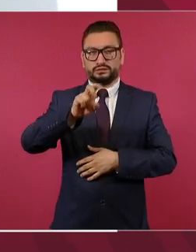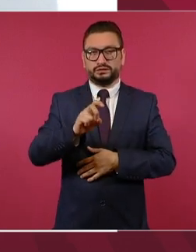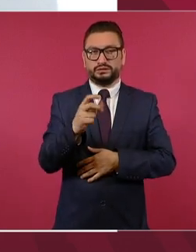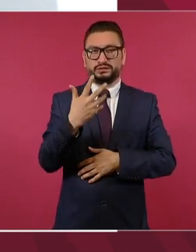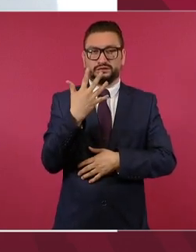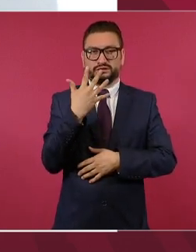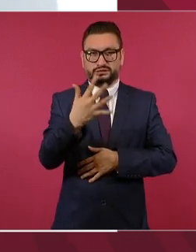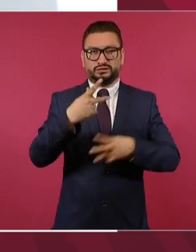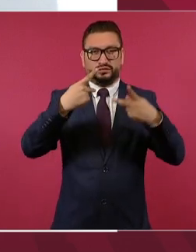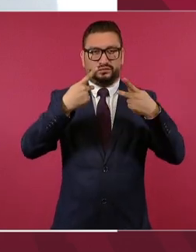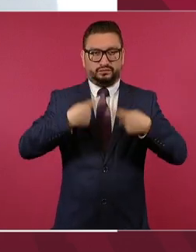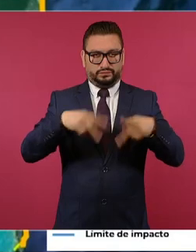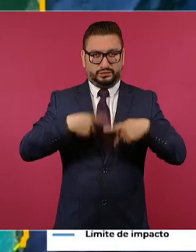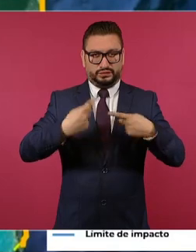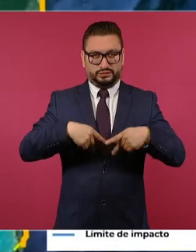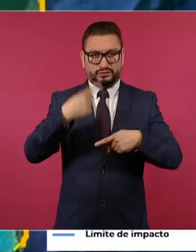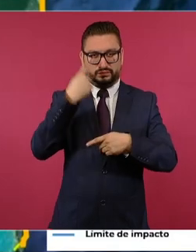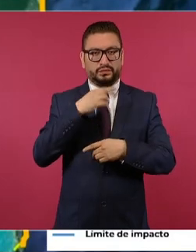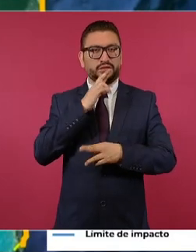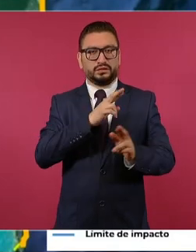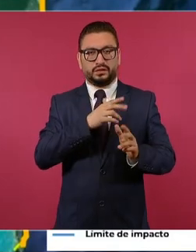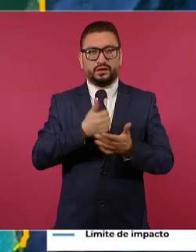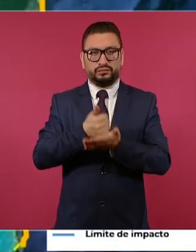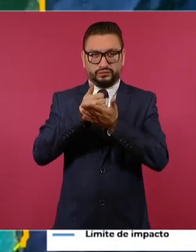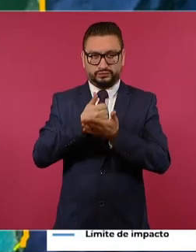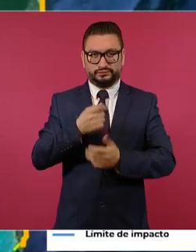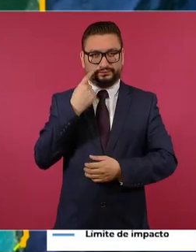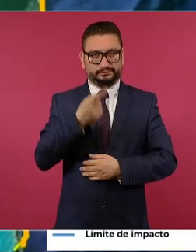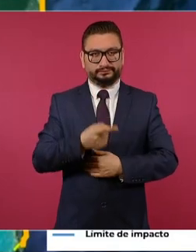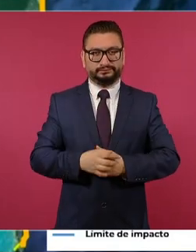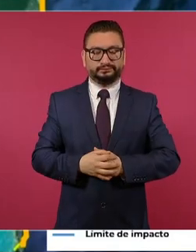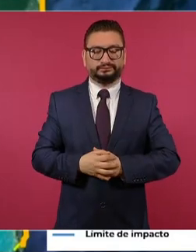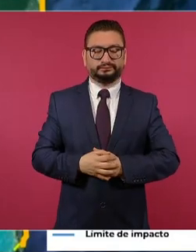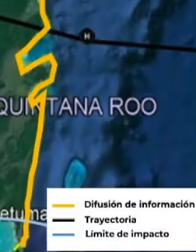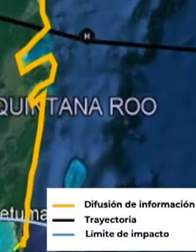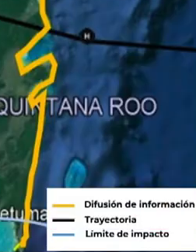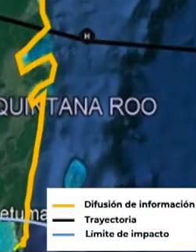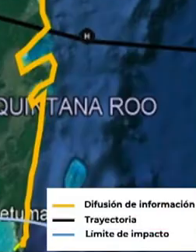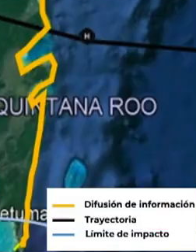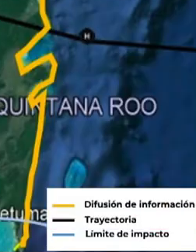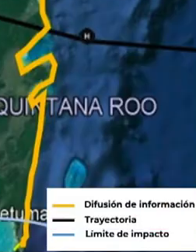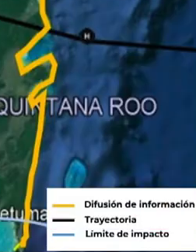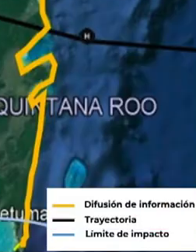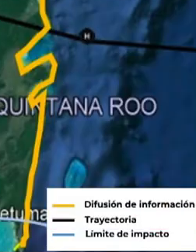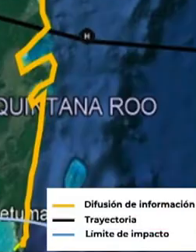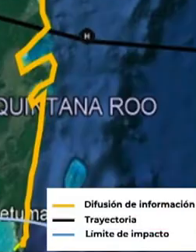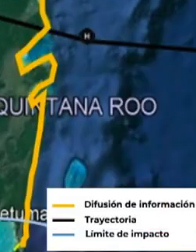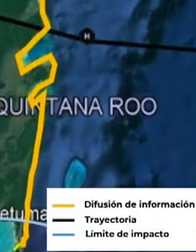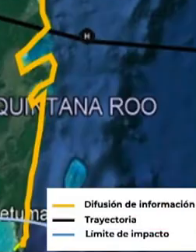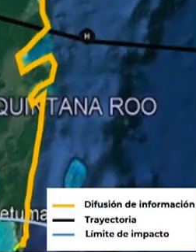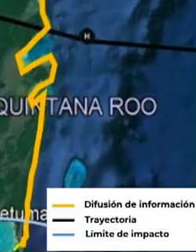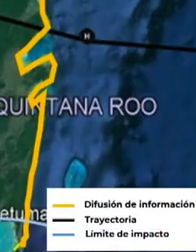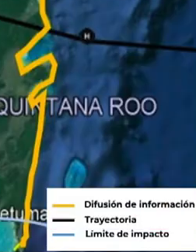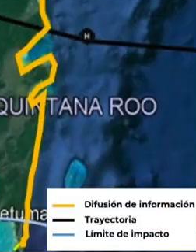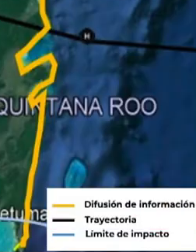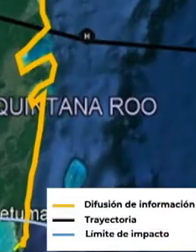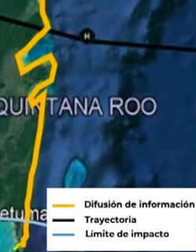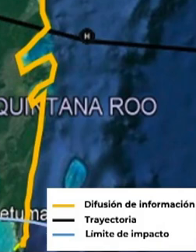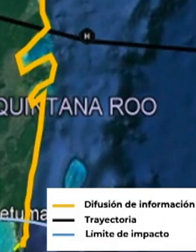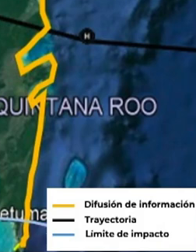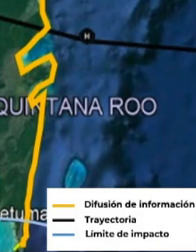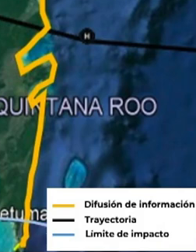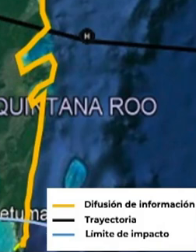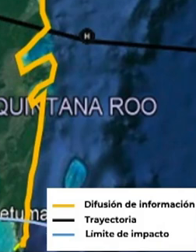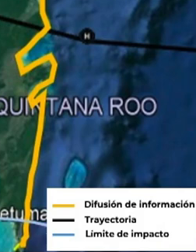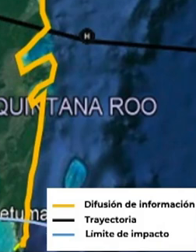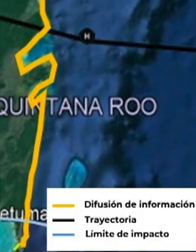8,535 elementos de respuesta en apoyo a la población por el posible impacto del huracán Beryl